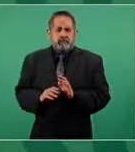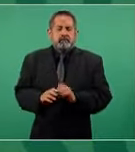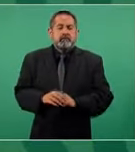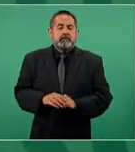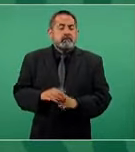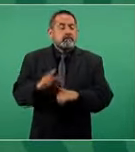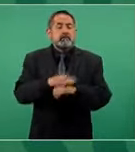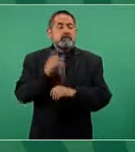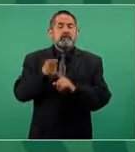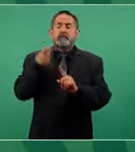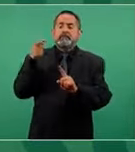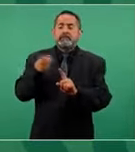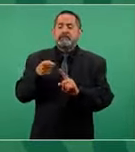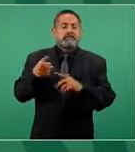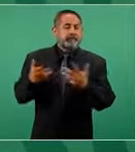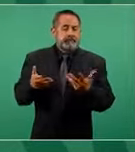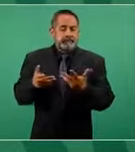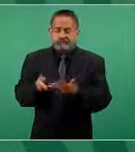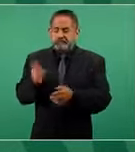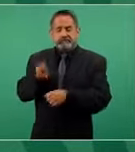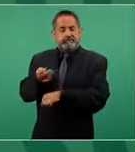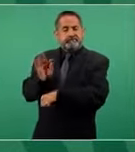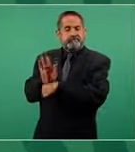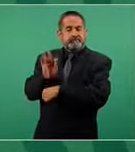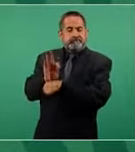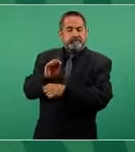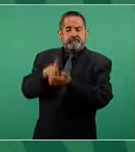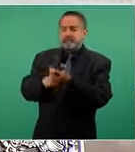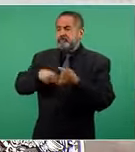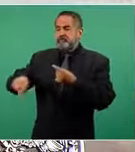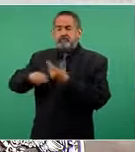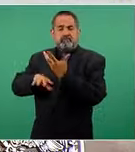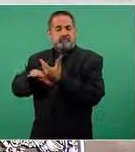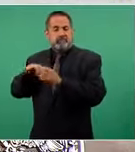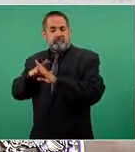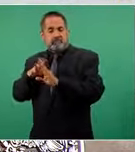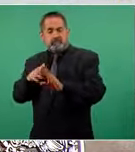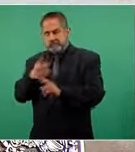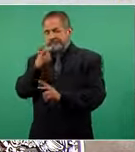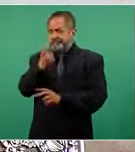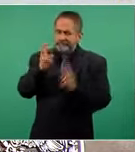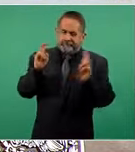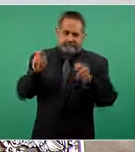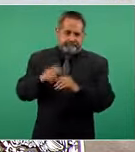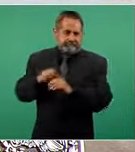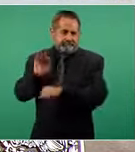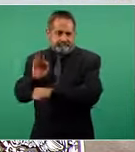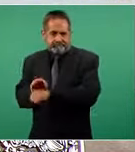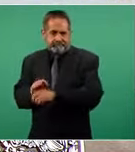porque tiene que ver con la protección de los migrantes. Si hay